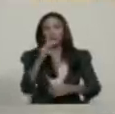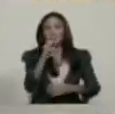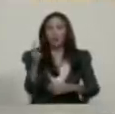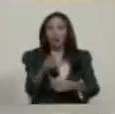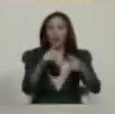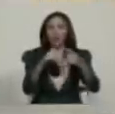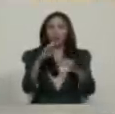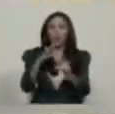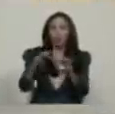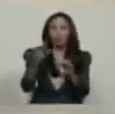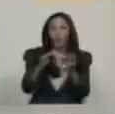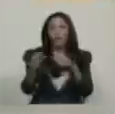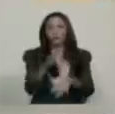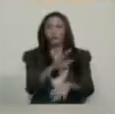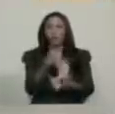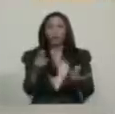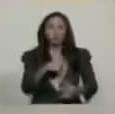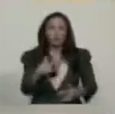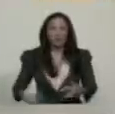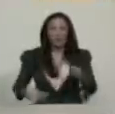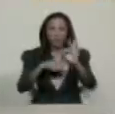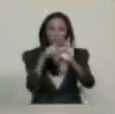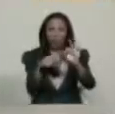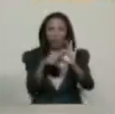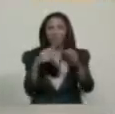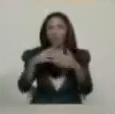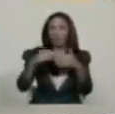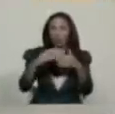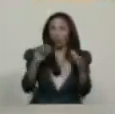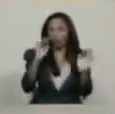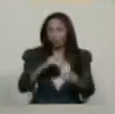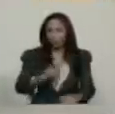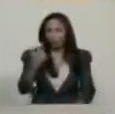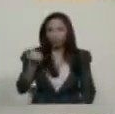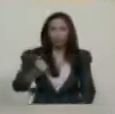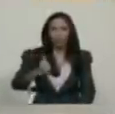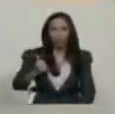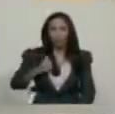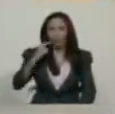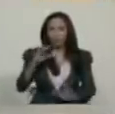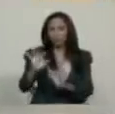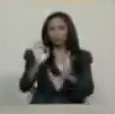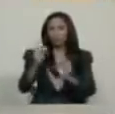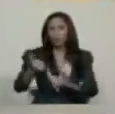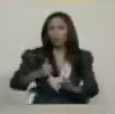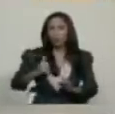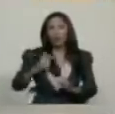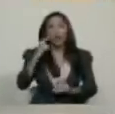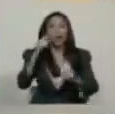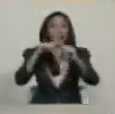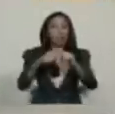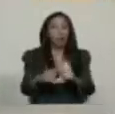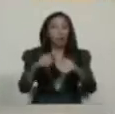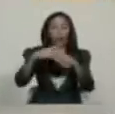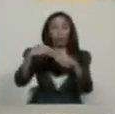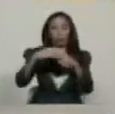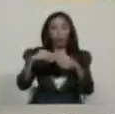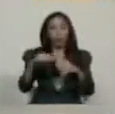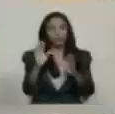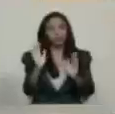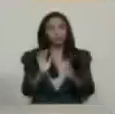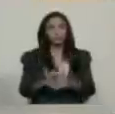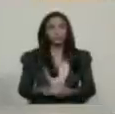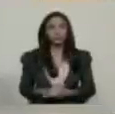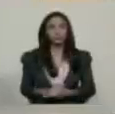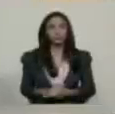o dólar, o rublo. Aquí lo calcularon en dólares. Un